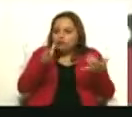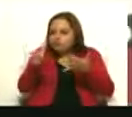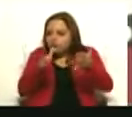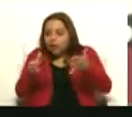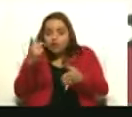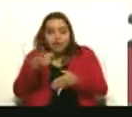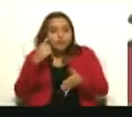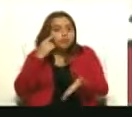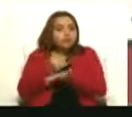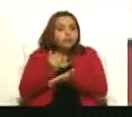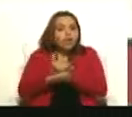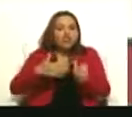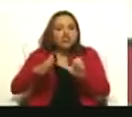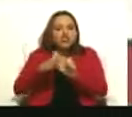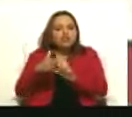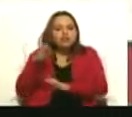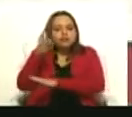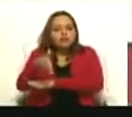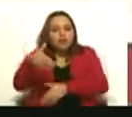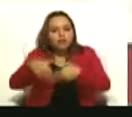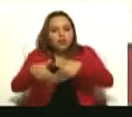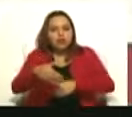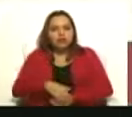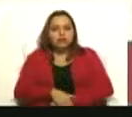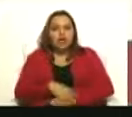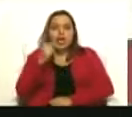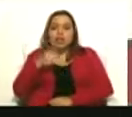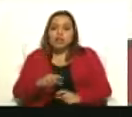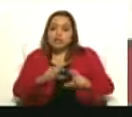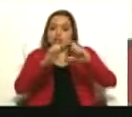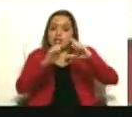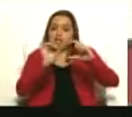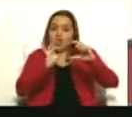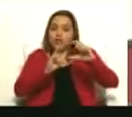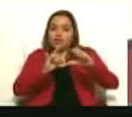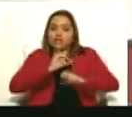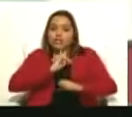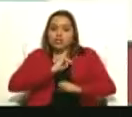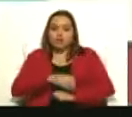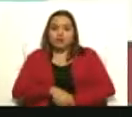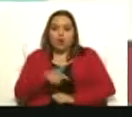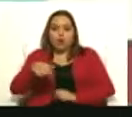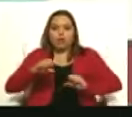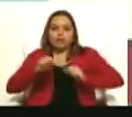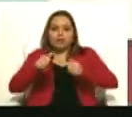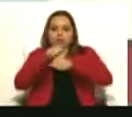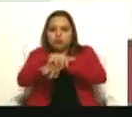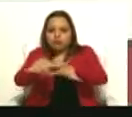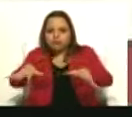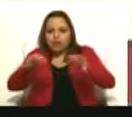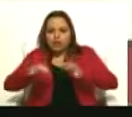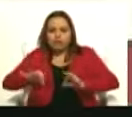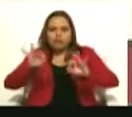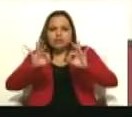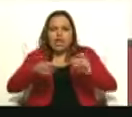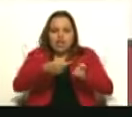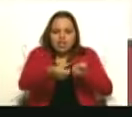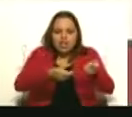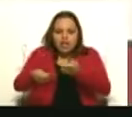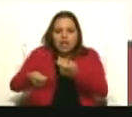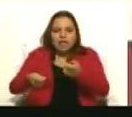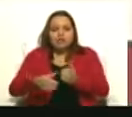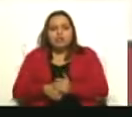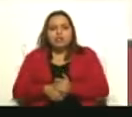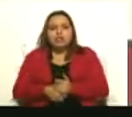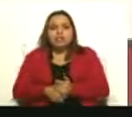confirmar dónde vamos a ir a votar, tener nuestra cédula de identidad. Hoy se empezó a desplegar un operativo especial de entrega de cédula para